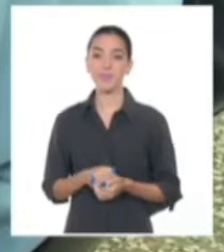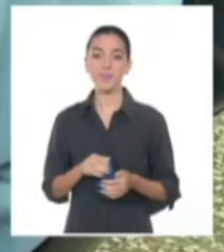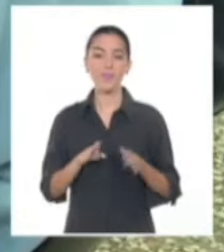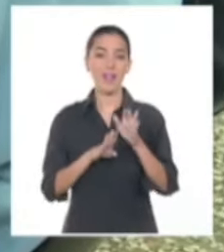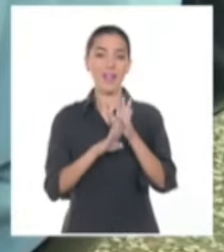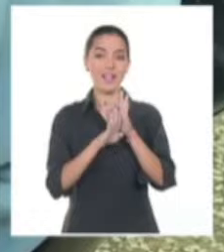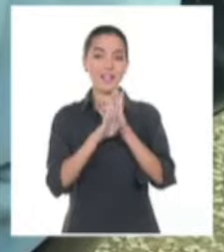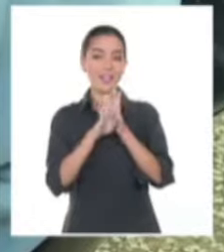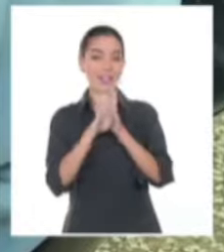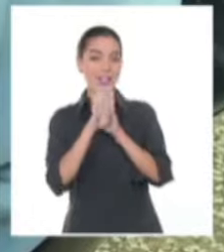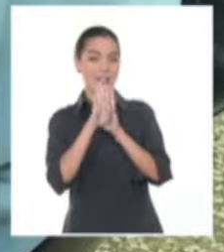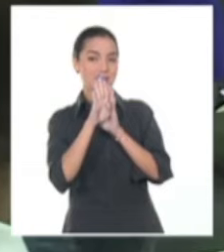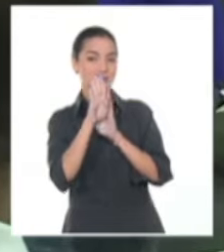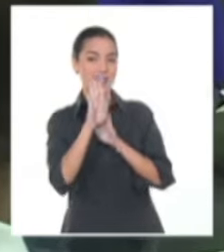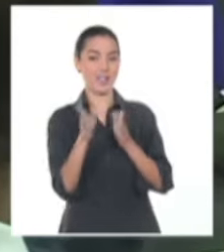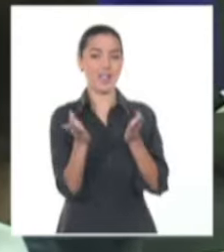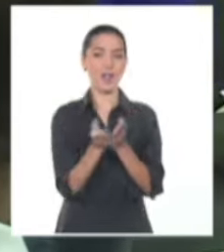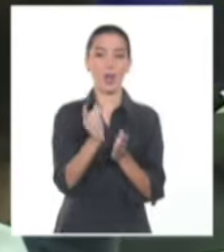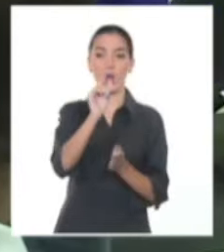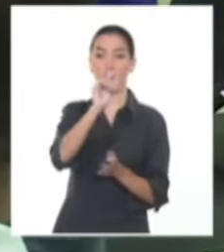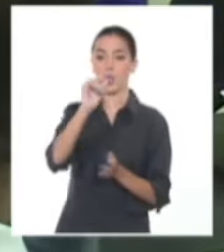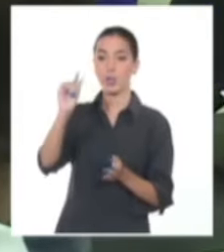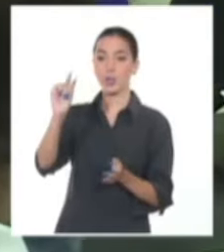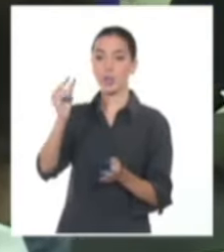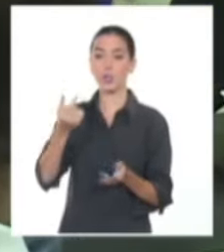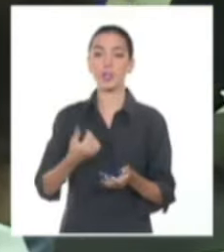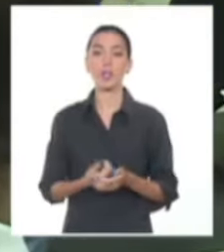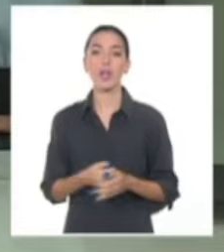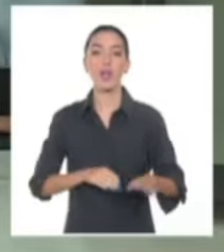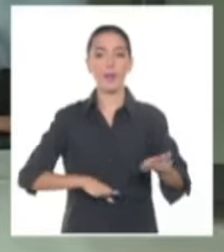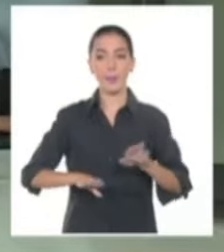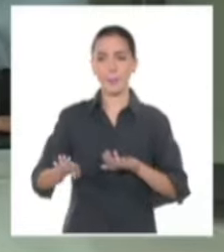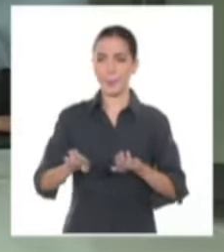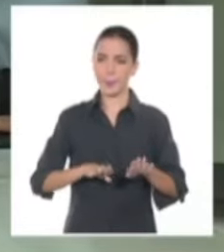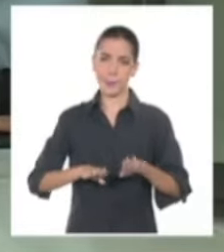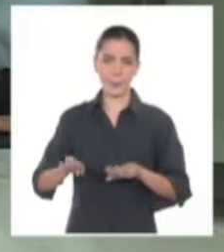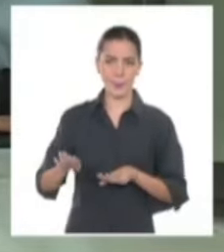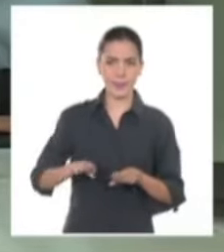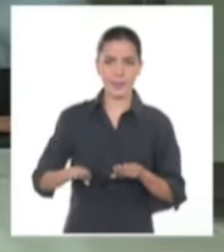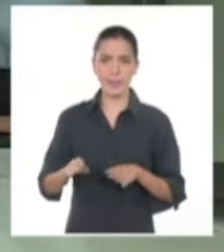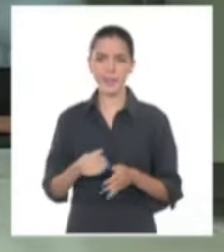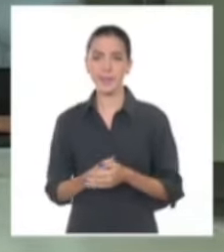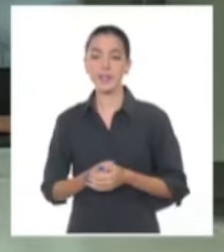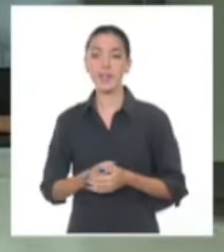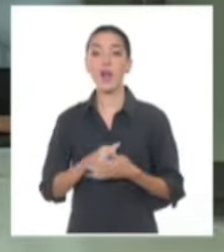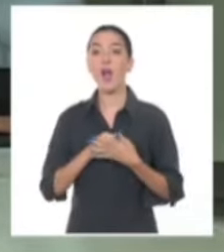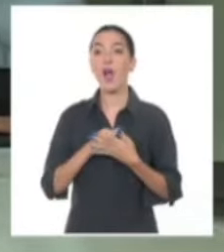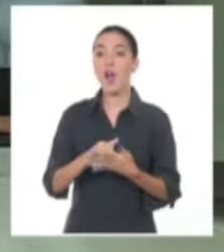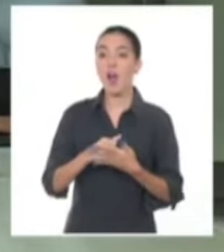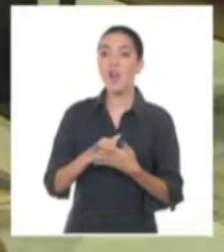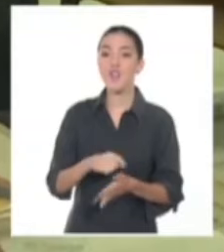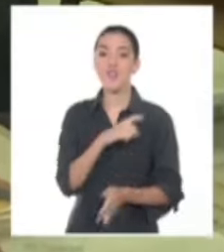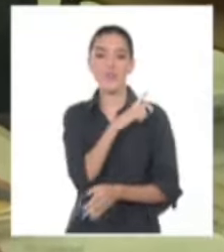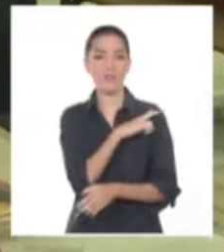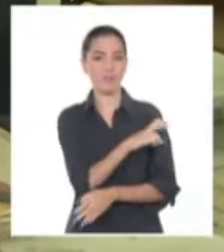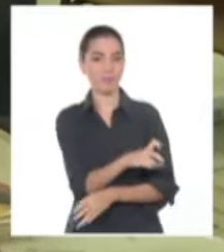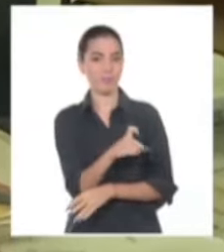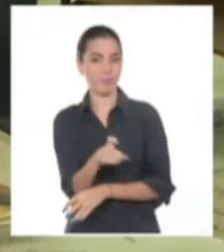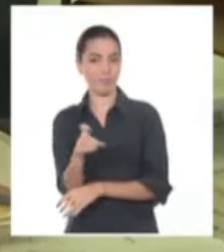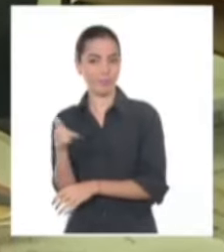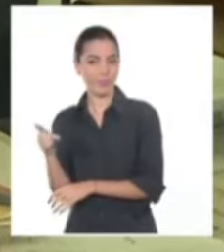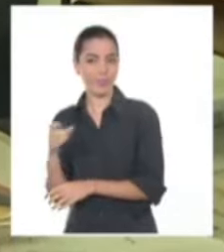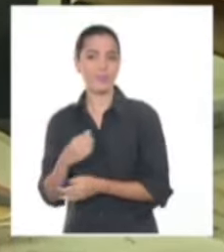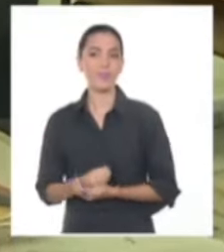una preparación completa y dedicada que acompañan profesionales de amplia trayectoria y con ganas de seguir aportando a su formación y